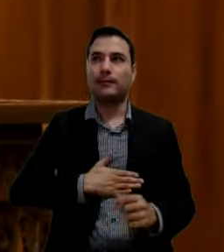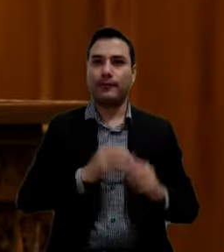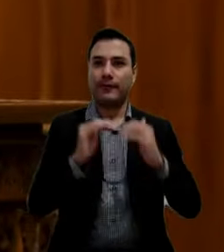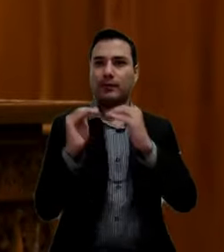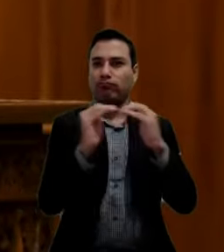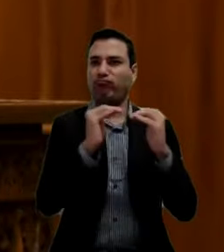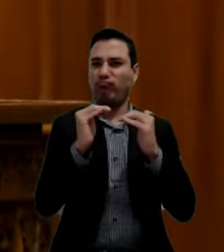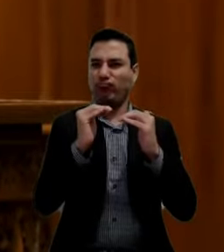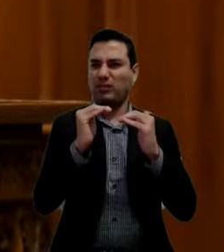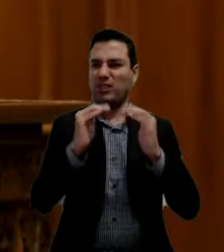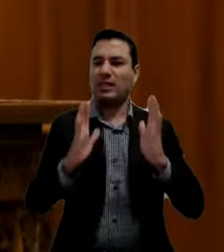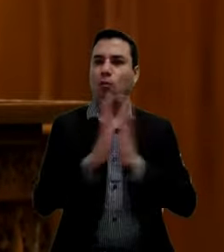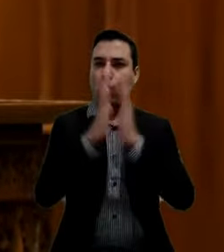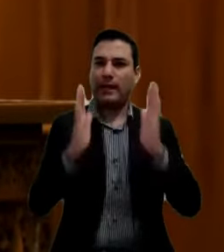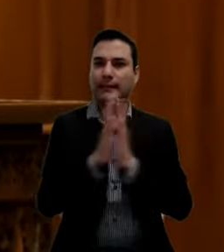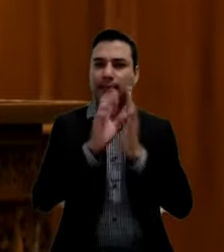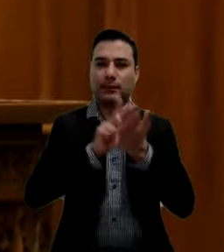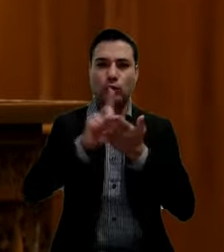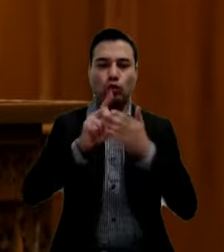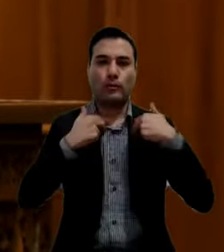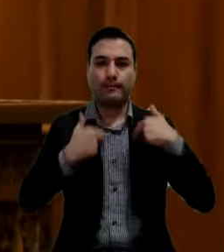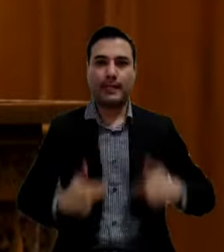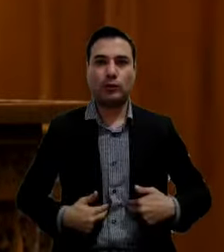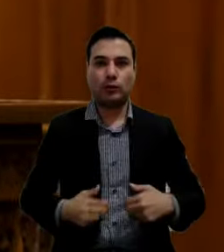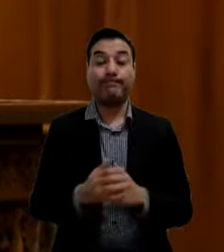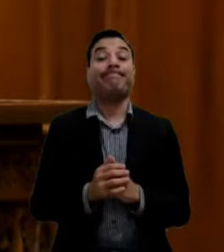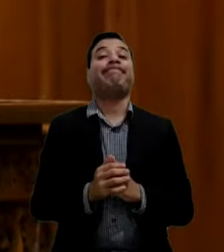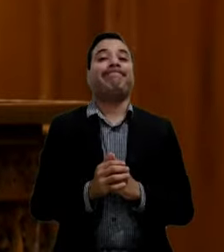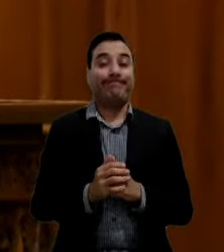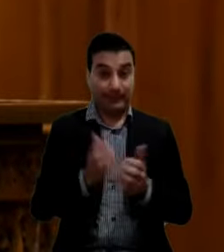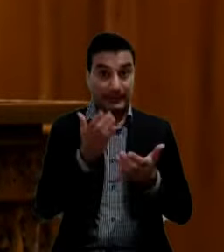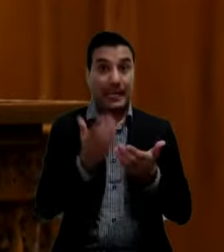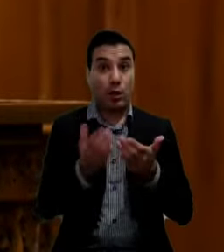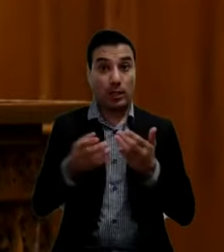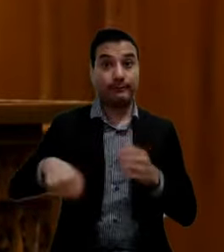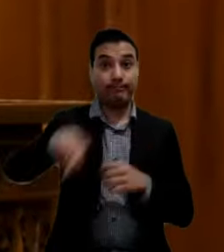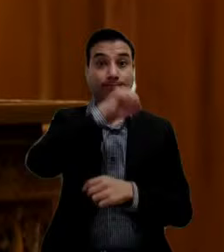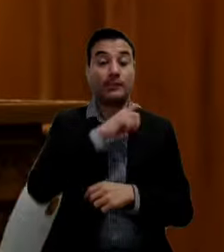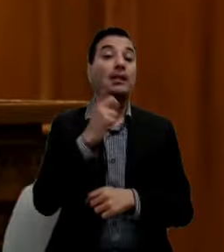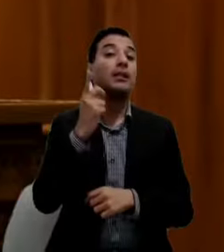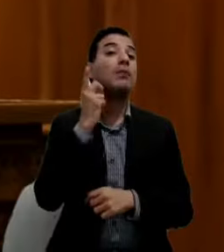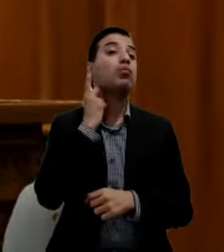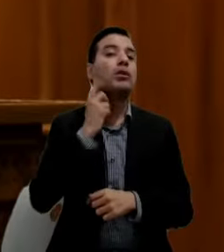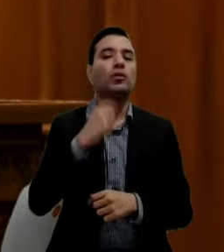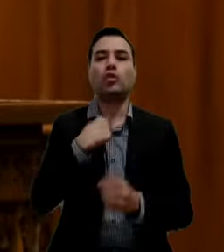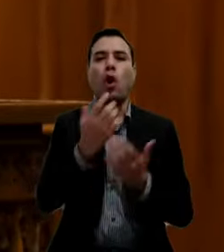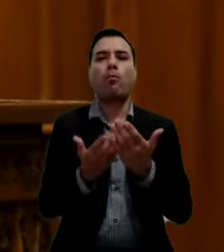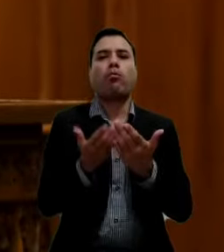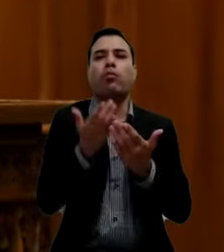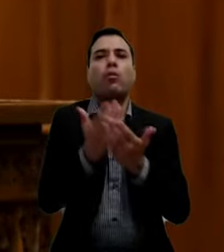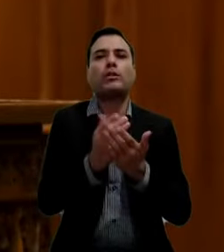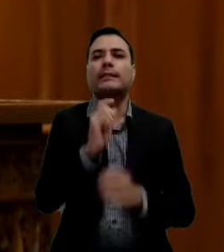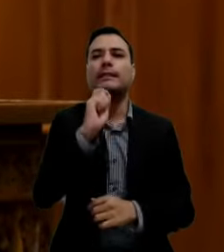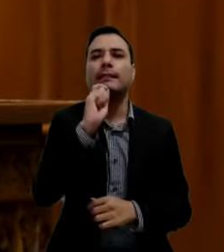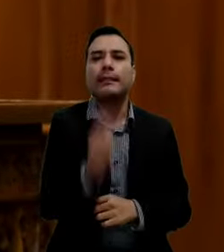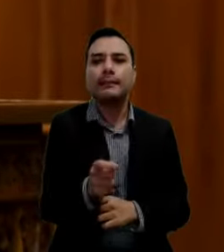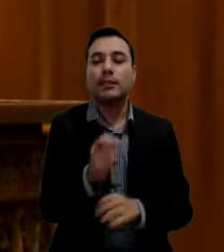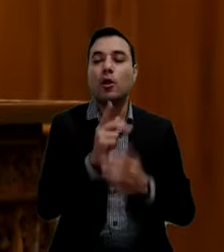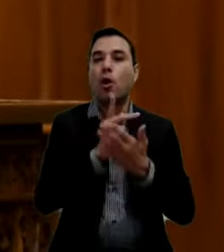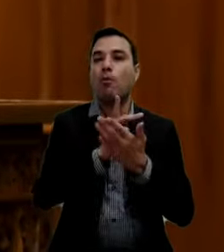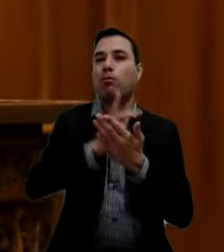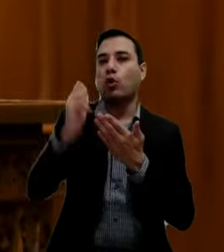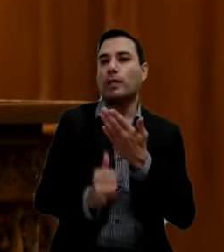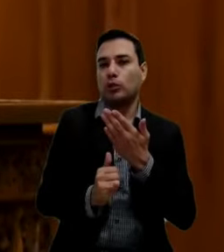lo anteriormente expuesto, se somete a su consideración a esta honorable legislatura la presente iniciativa, que